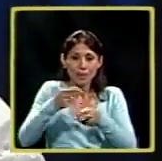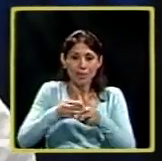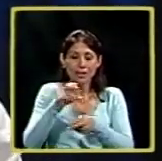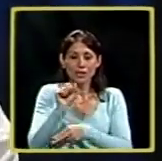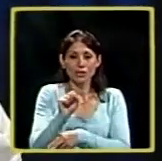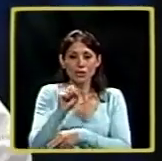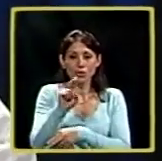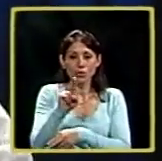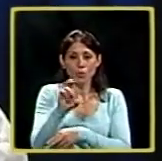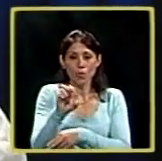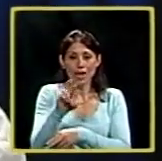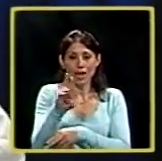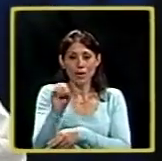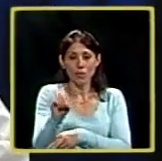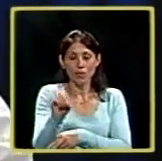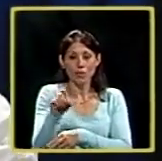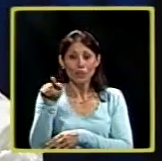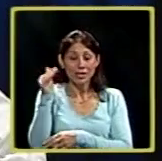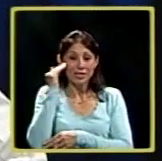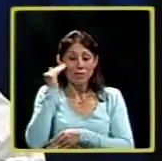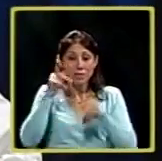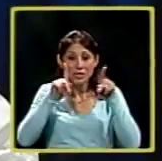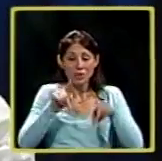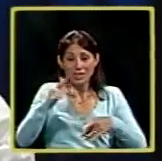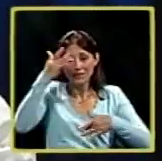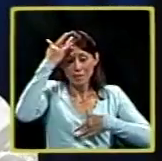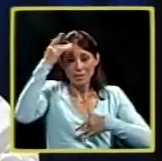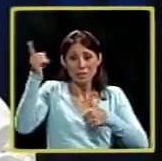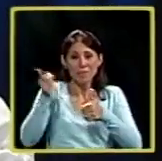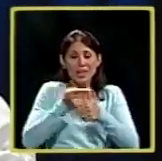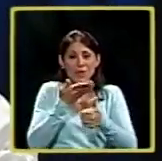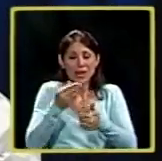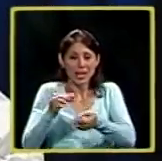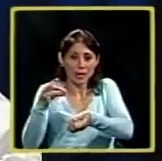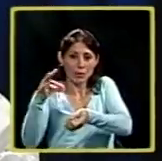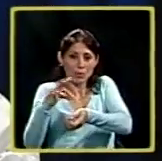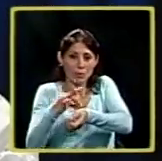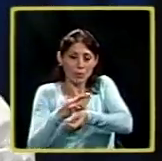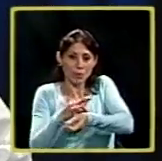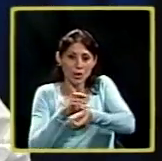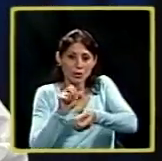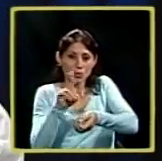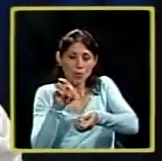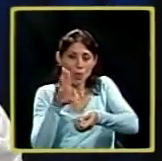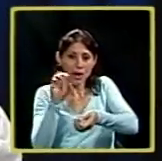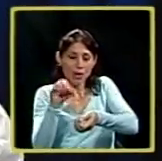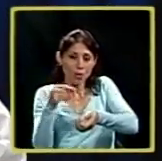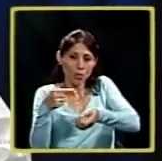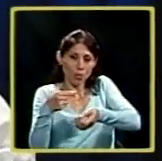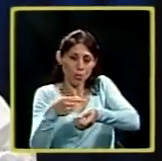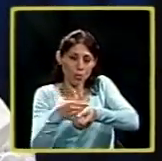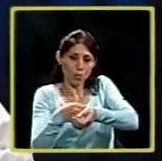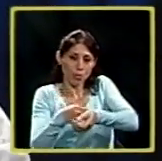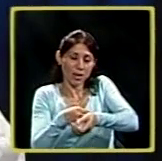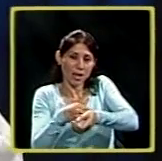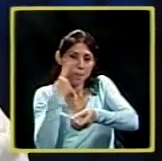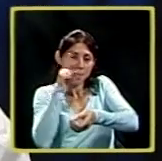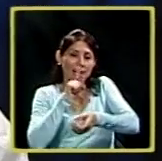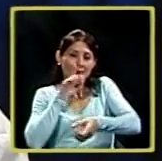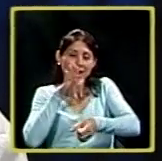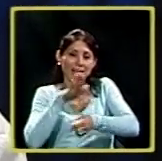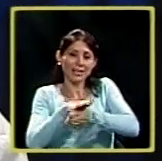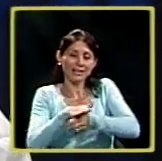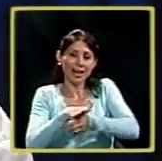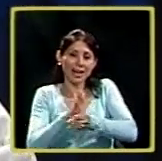el público cae en un hospital, lo primero que le ponen es un suerito para garantizar la vía y un acceso